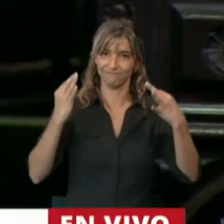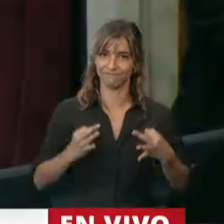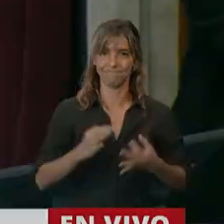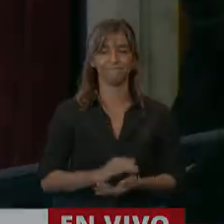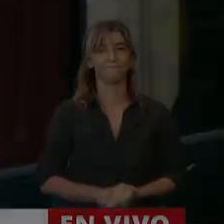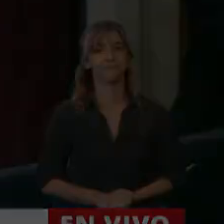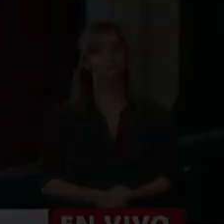Gracias, diputada.